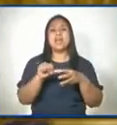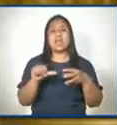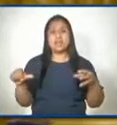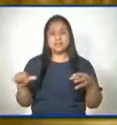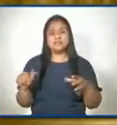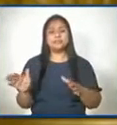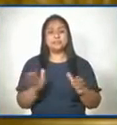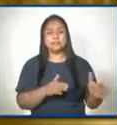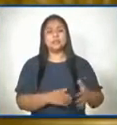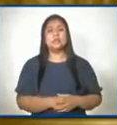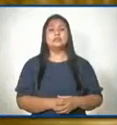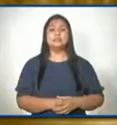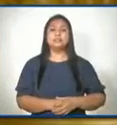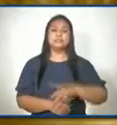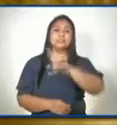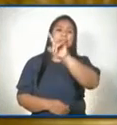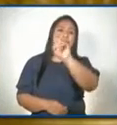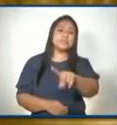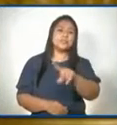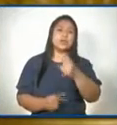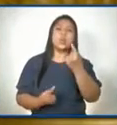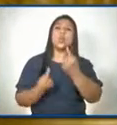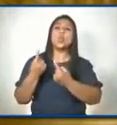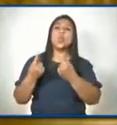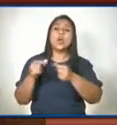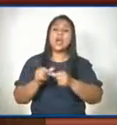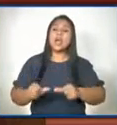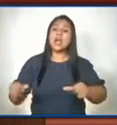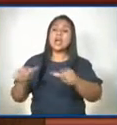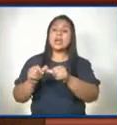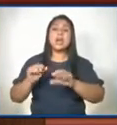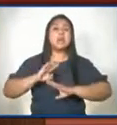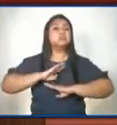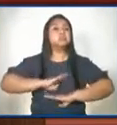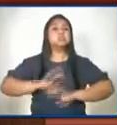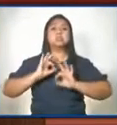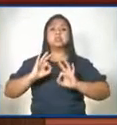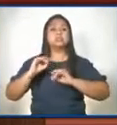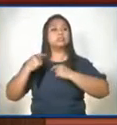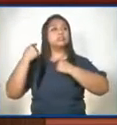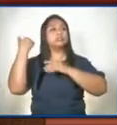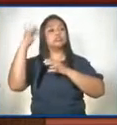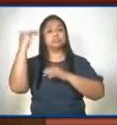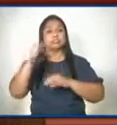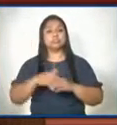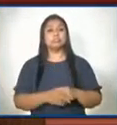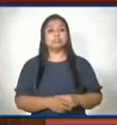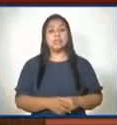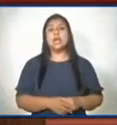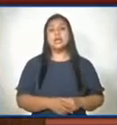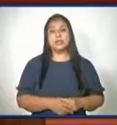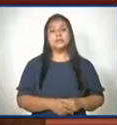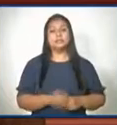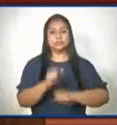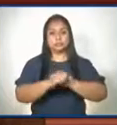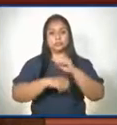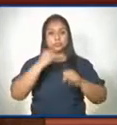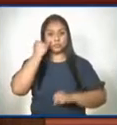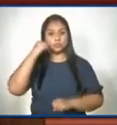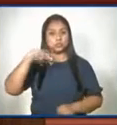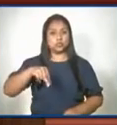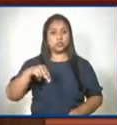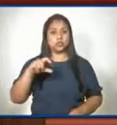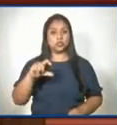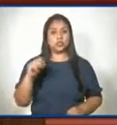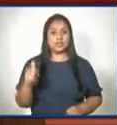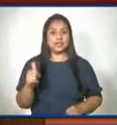Guatemala podrían ser las que están óptimas para la exportación? Pues son fincas, fincas que están